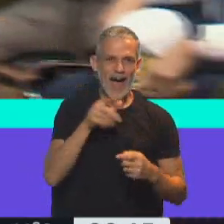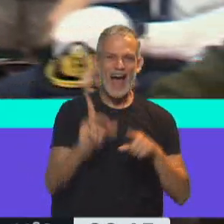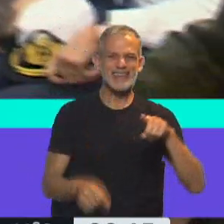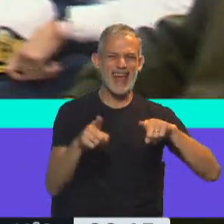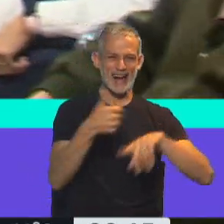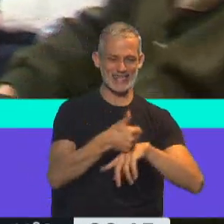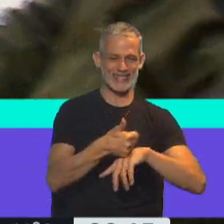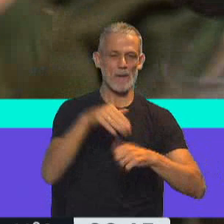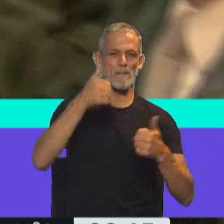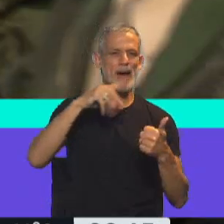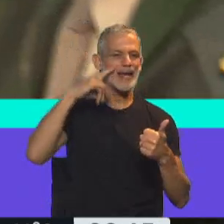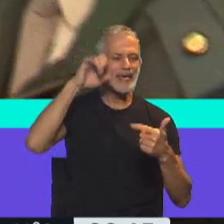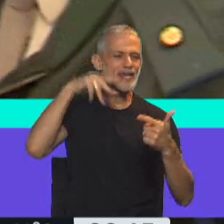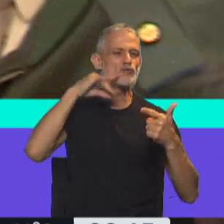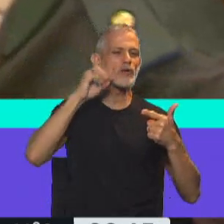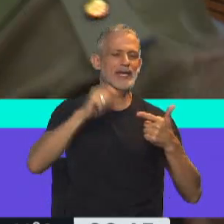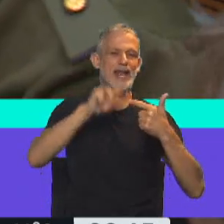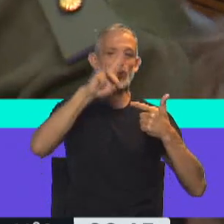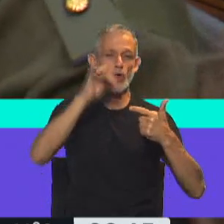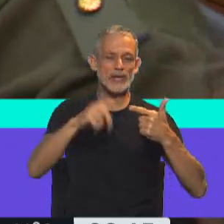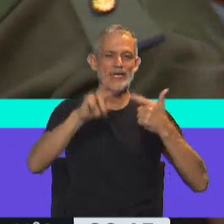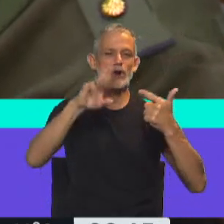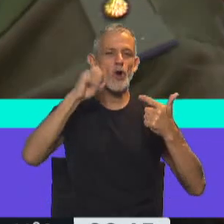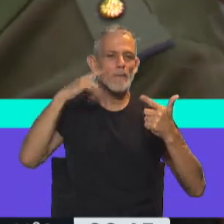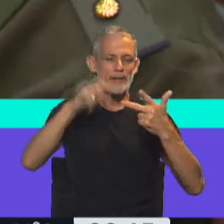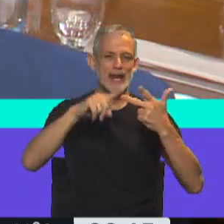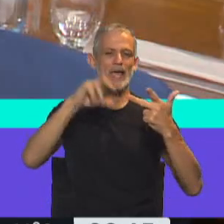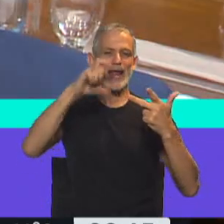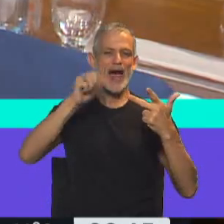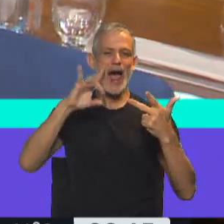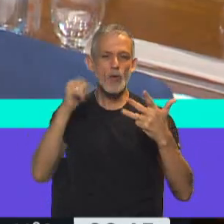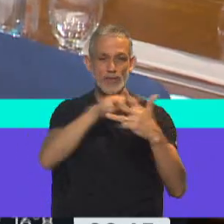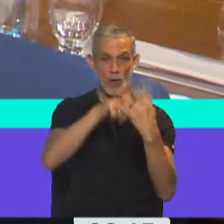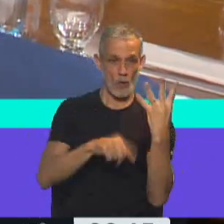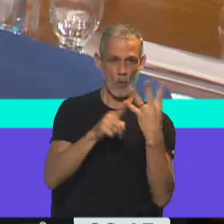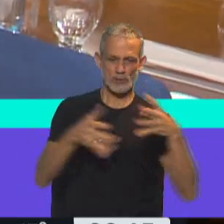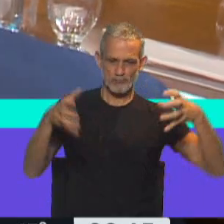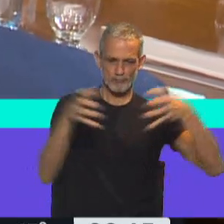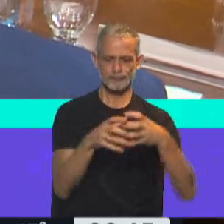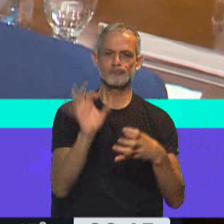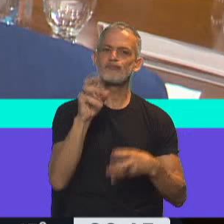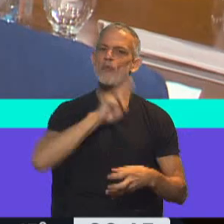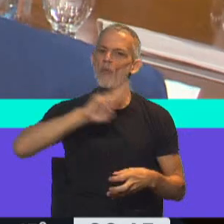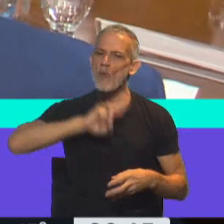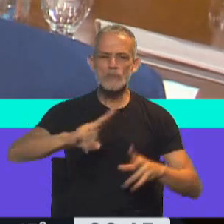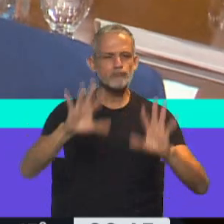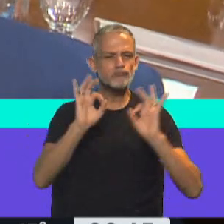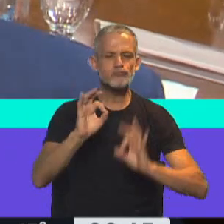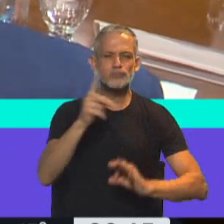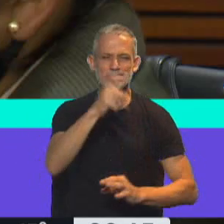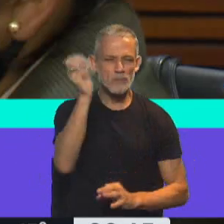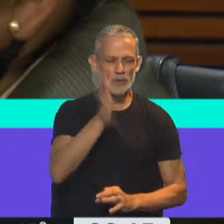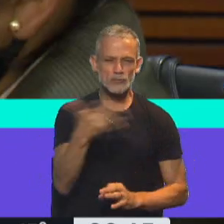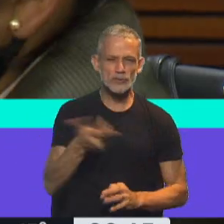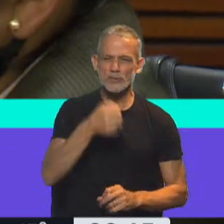Antártida. Mariela Churquina, María Rodríguez, Romina Zabalza y Claudia Albarracín son el equipo totalmente femenino que estará a cargo